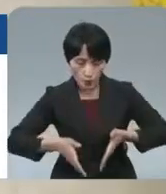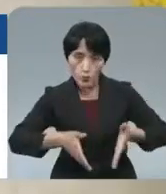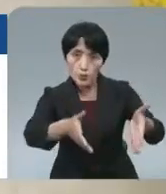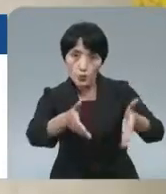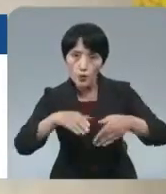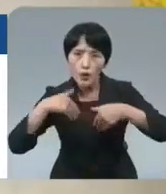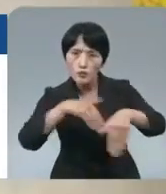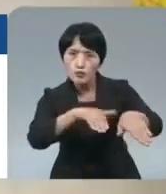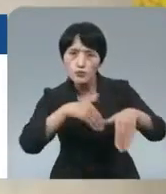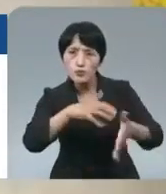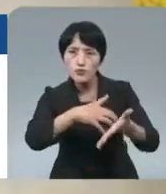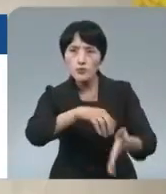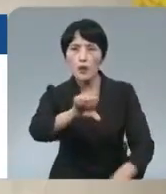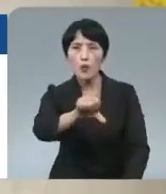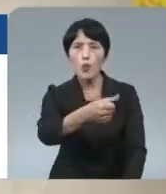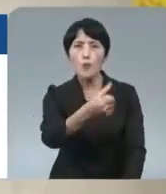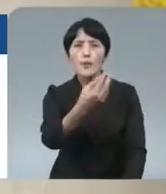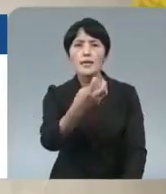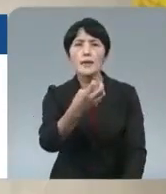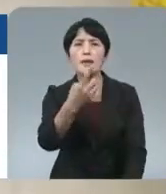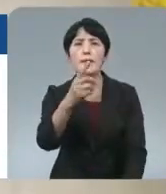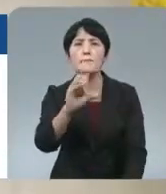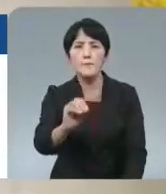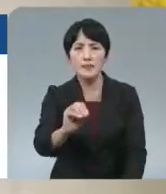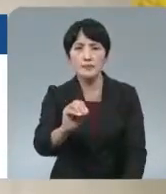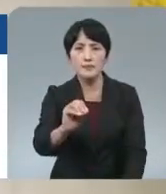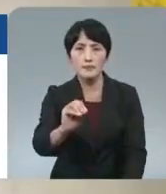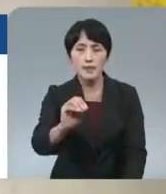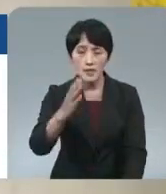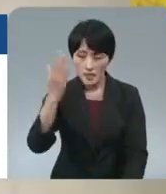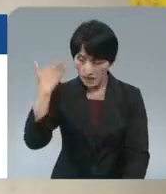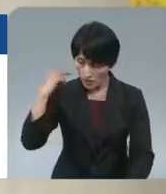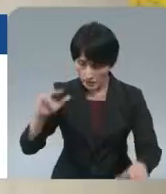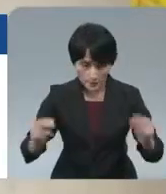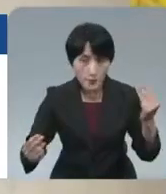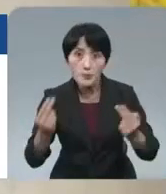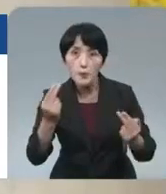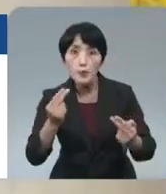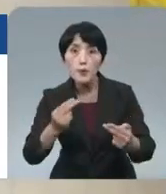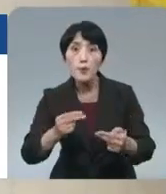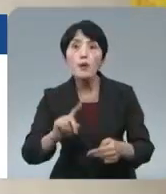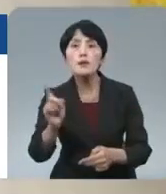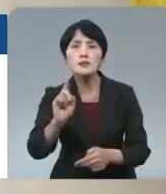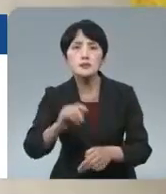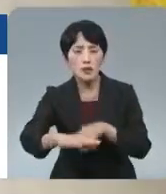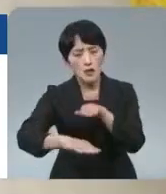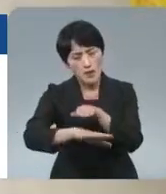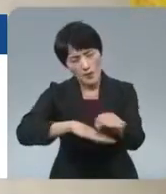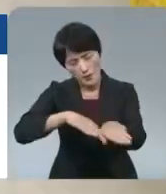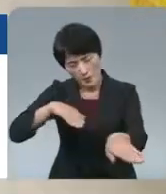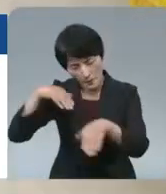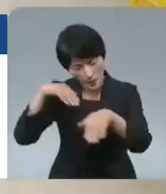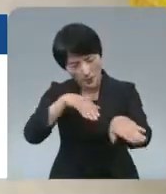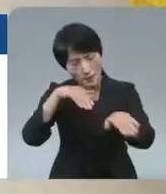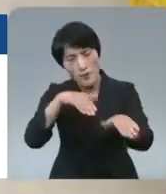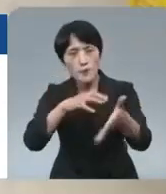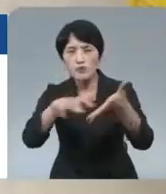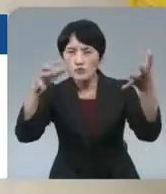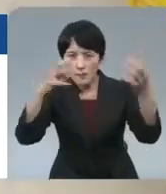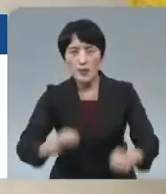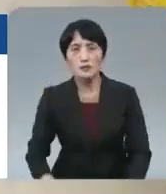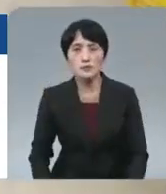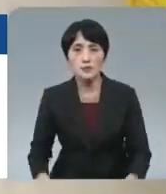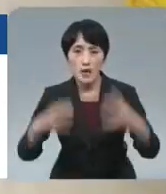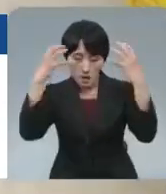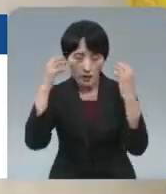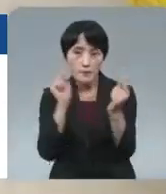las autoridades sanitarias insisten en que esta semana podría ser la última oportunidad para frenar la pandemia y solicitaron a la población